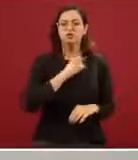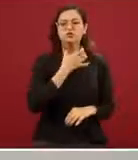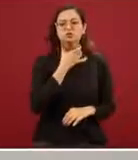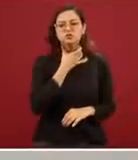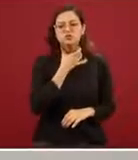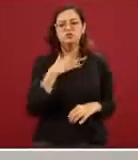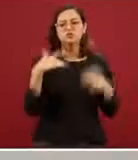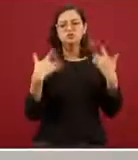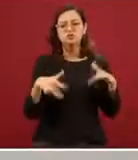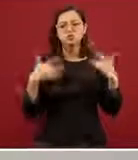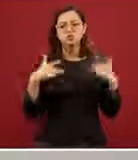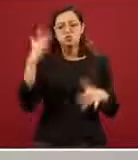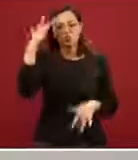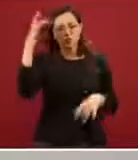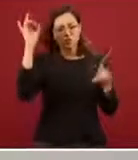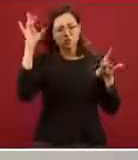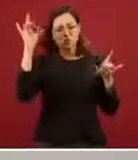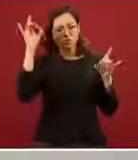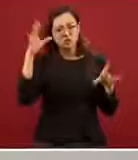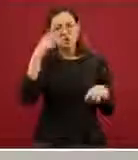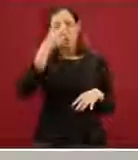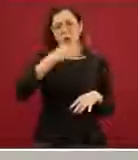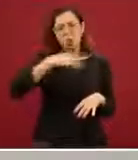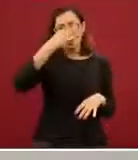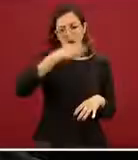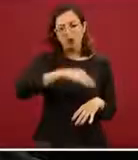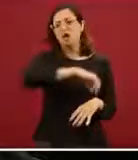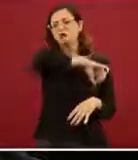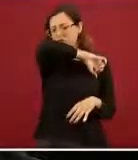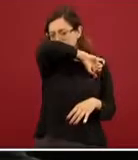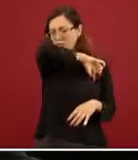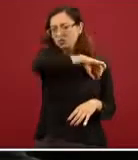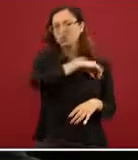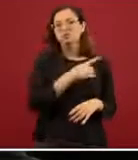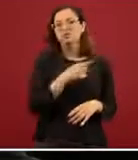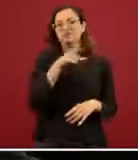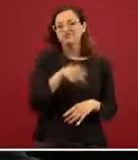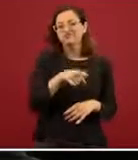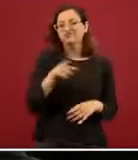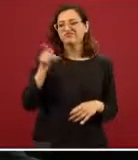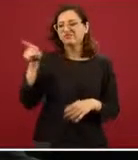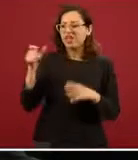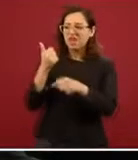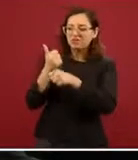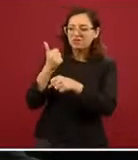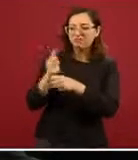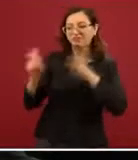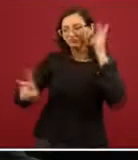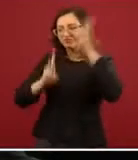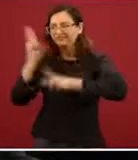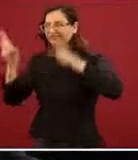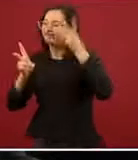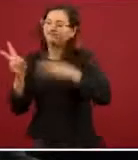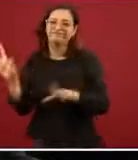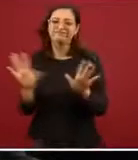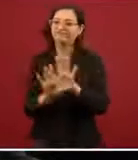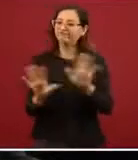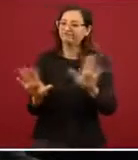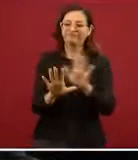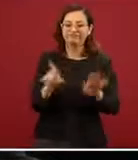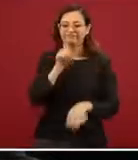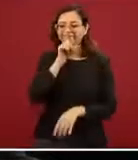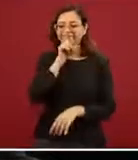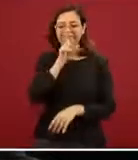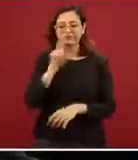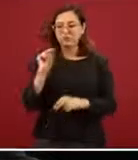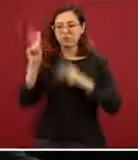de cabeza, escurrimiento nasal, estornudos, que no visiten a la persona adulta mayor. Pero